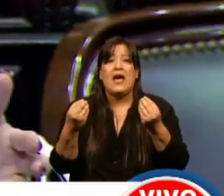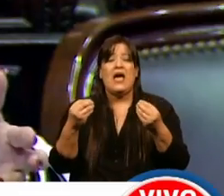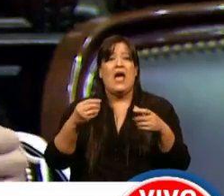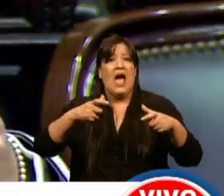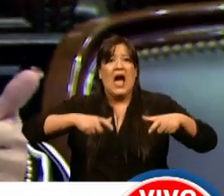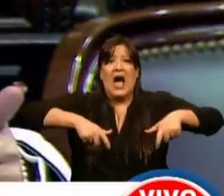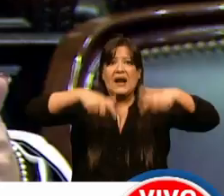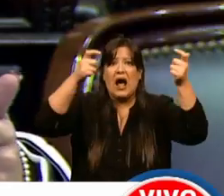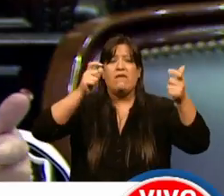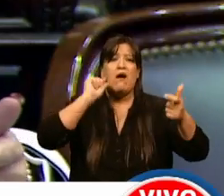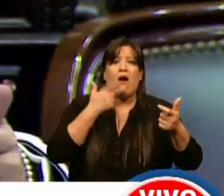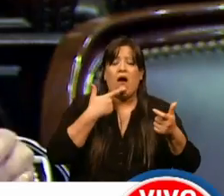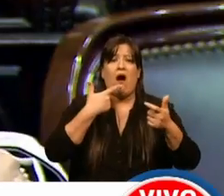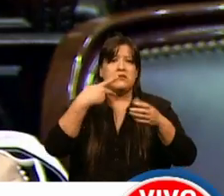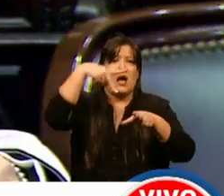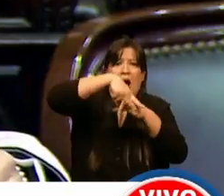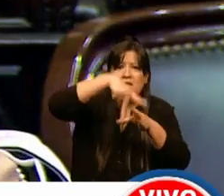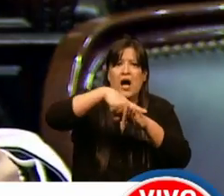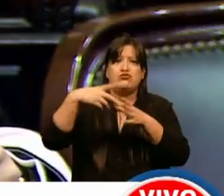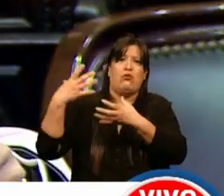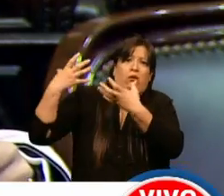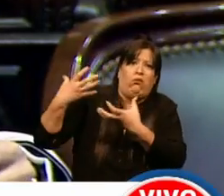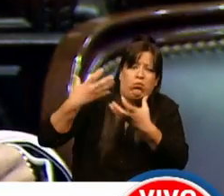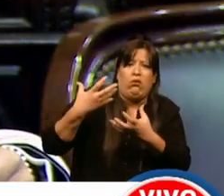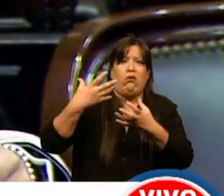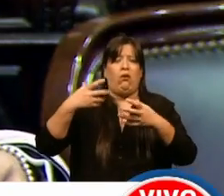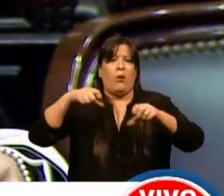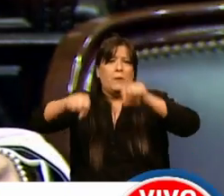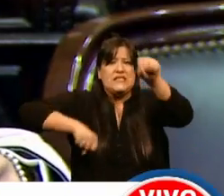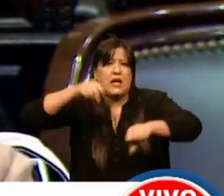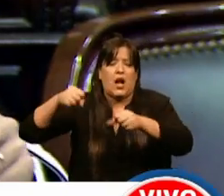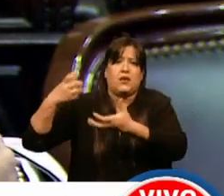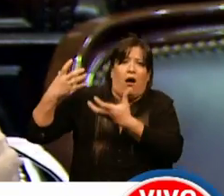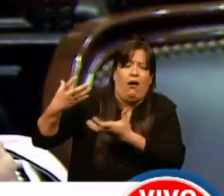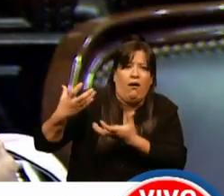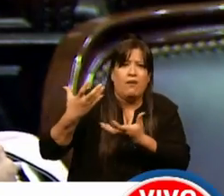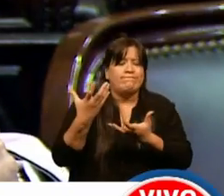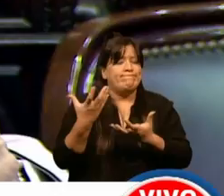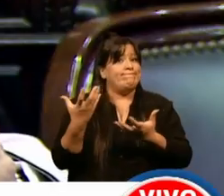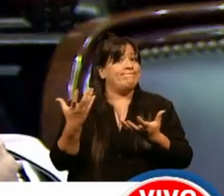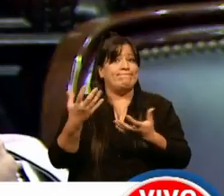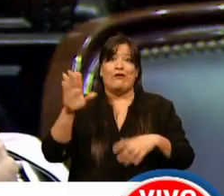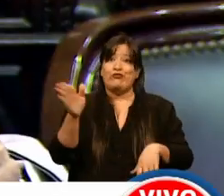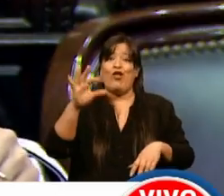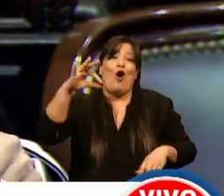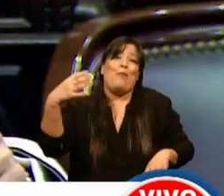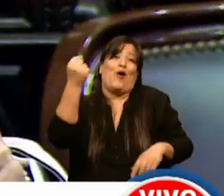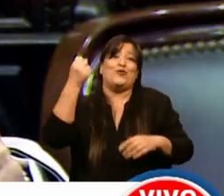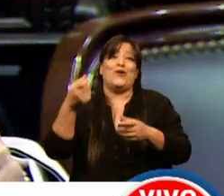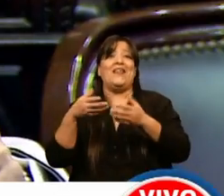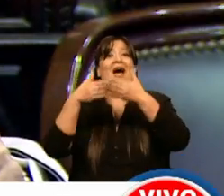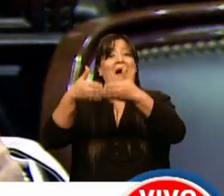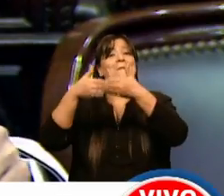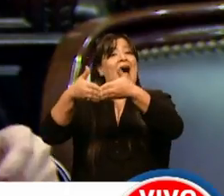garrafa a mula caballo en bicicleta entonces no todos tuvimos la oportunidad de llegar en barco señor